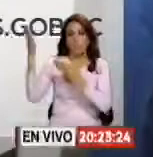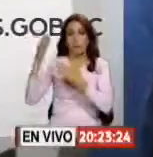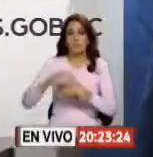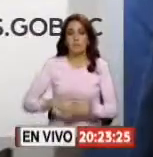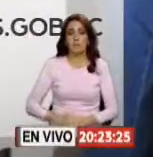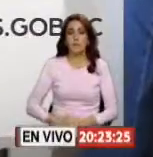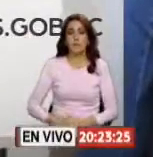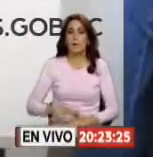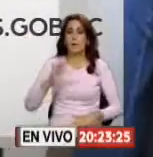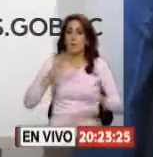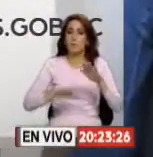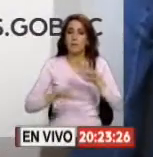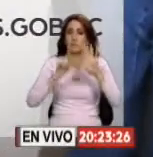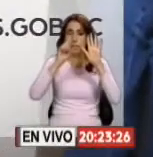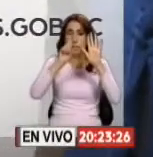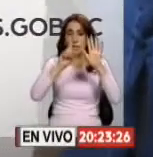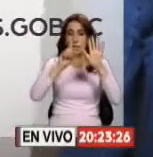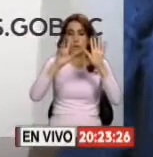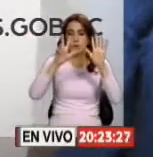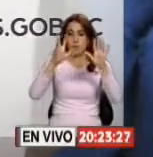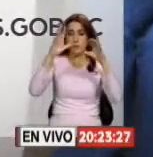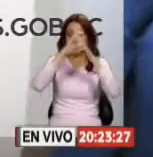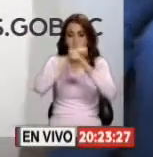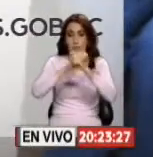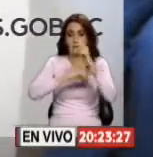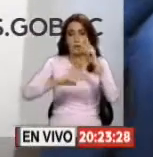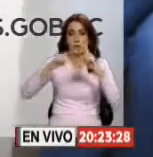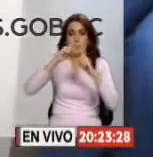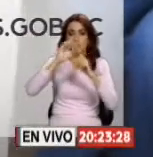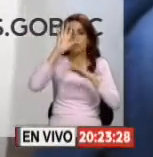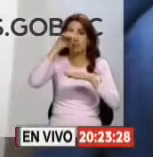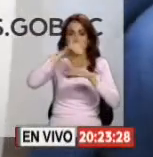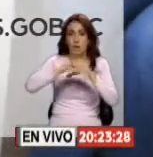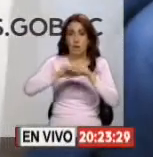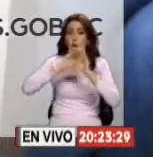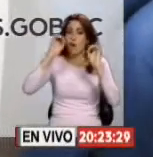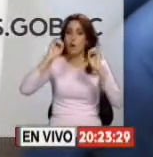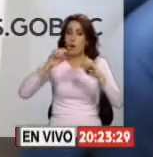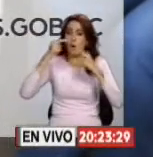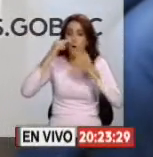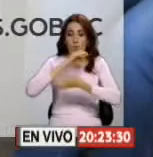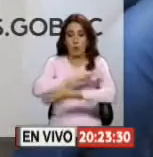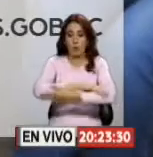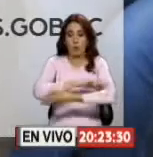02-40-19-102 entre las 8 y 17 horas o pueden ingresar a